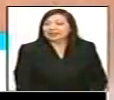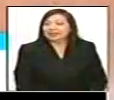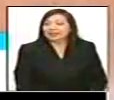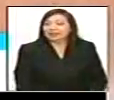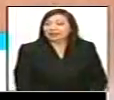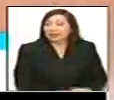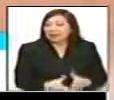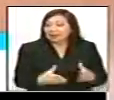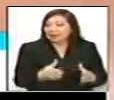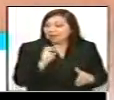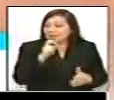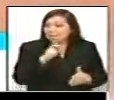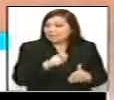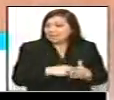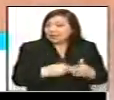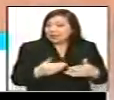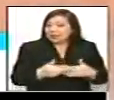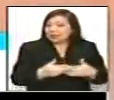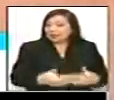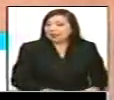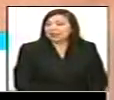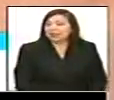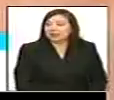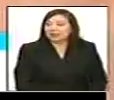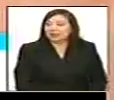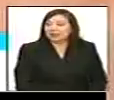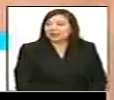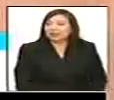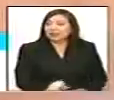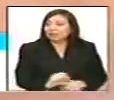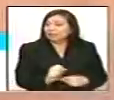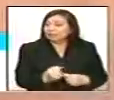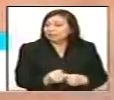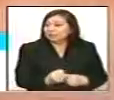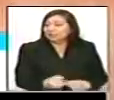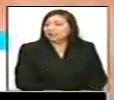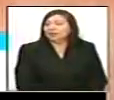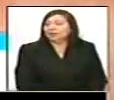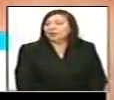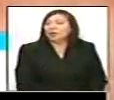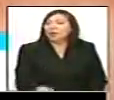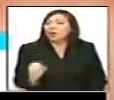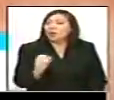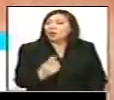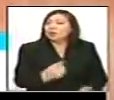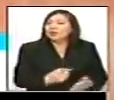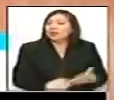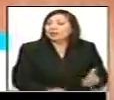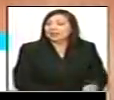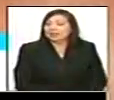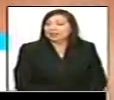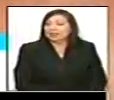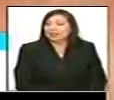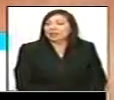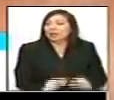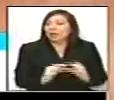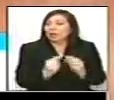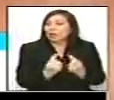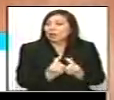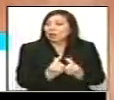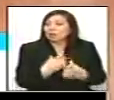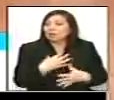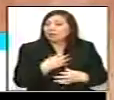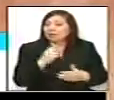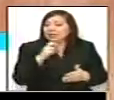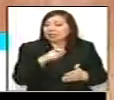¿A la gran cantidad de mineros en un tema de carácter social? ¿O es que a un grupo de